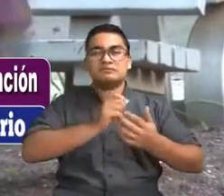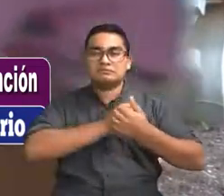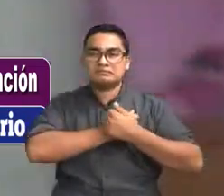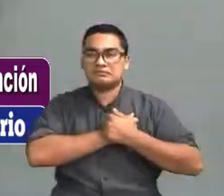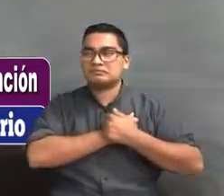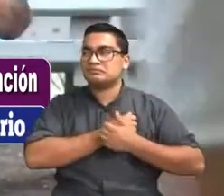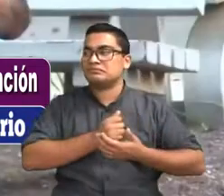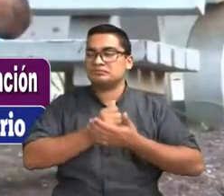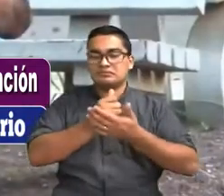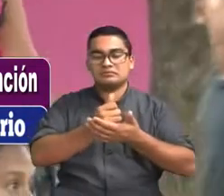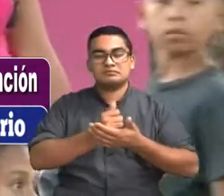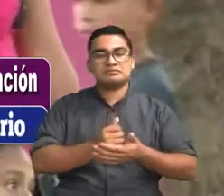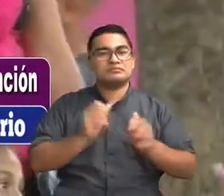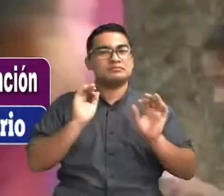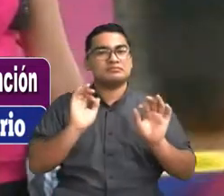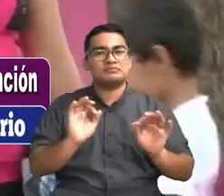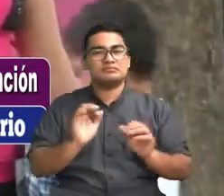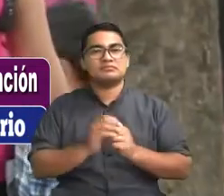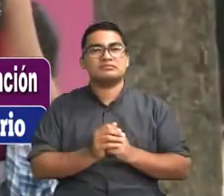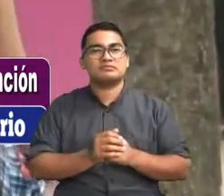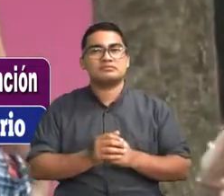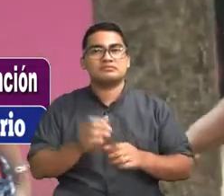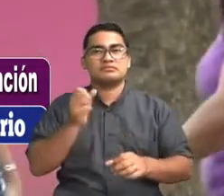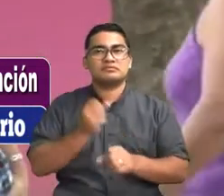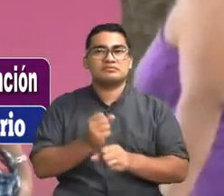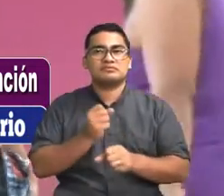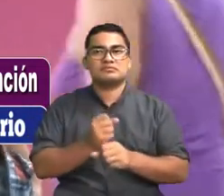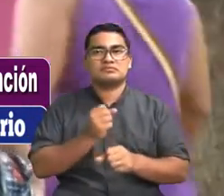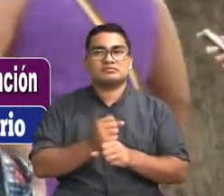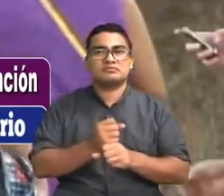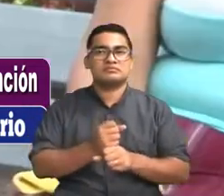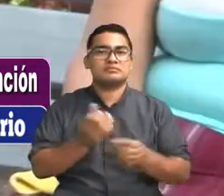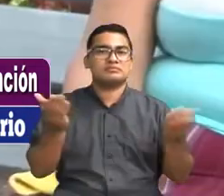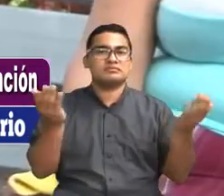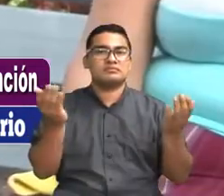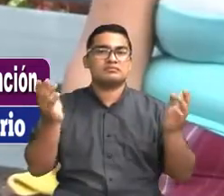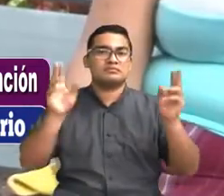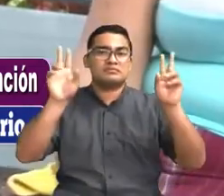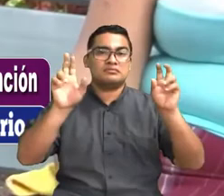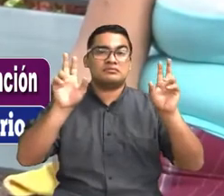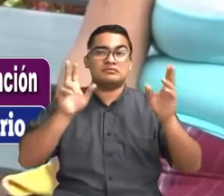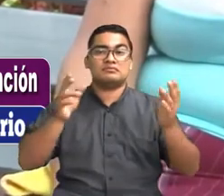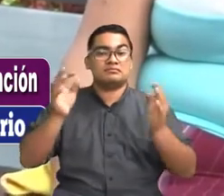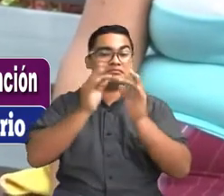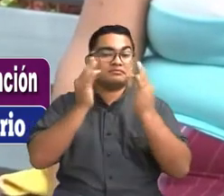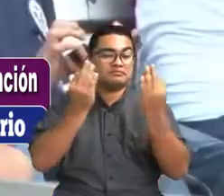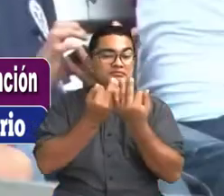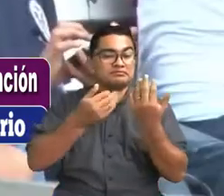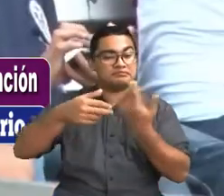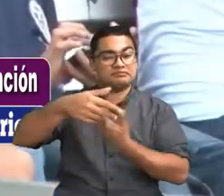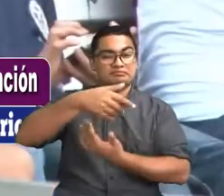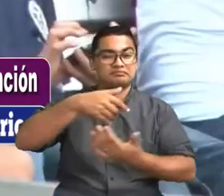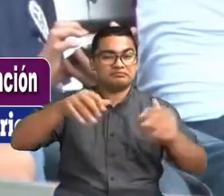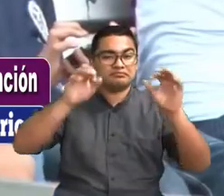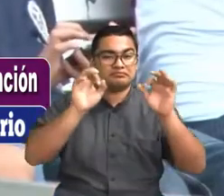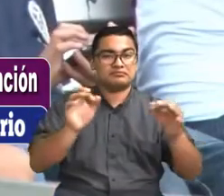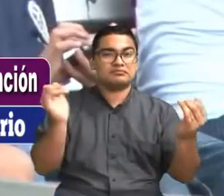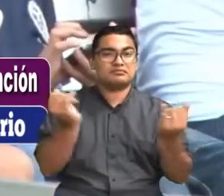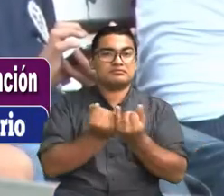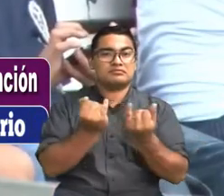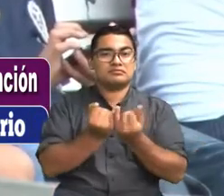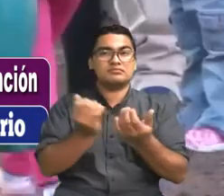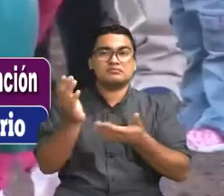de solidaridad, ¿verdad? Y de trabajar también el tema de la armonía familiar, ¿verdad? ¿Cómo resolver los